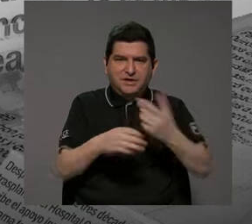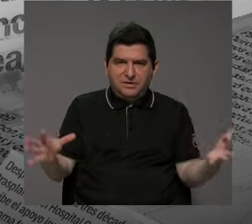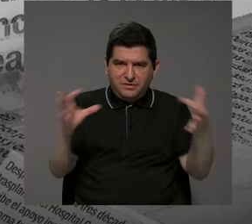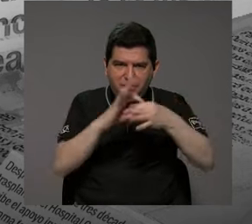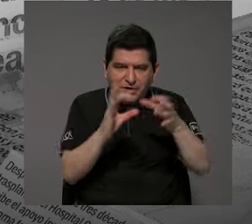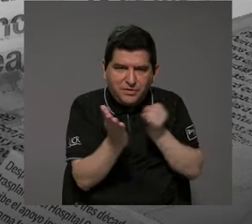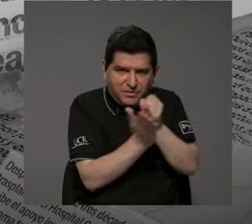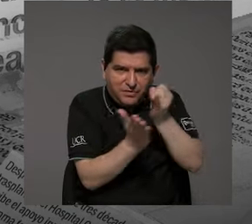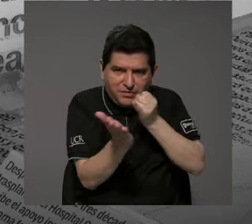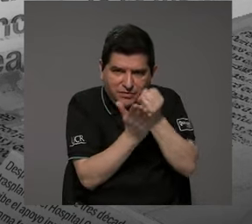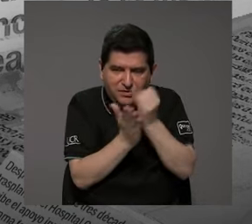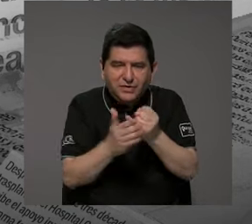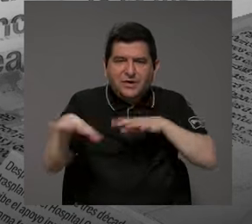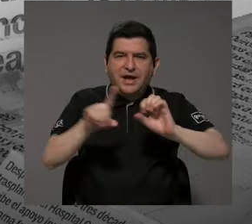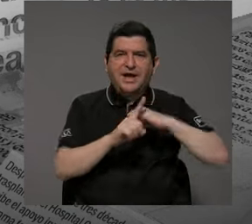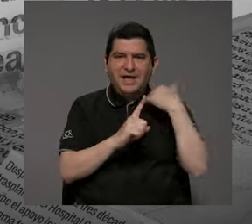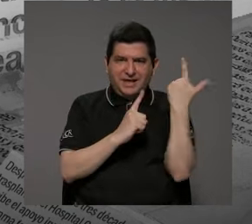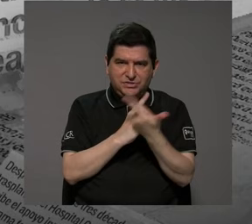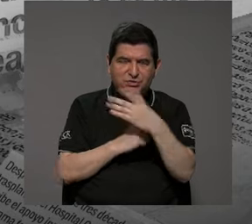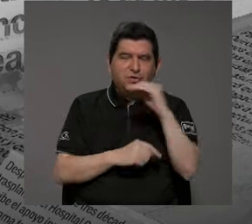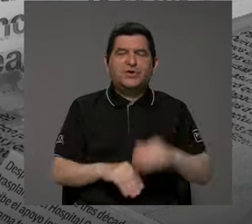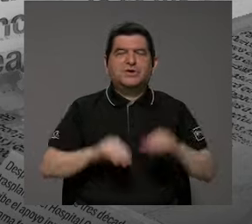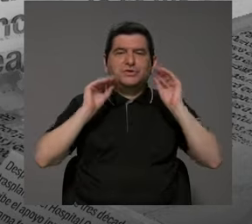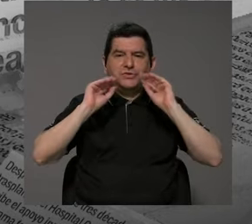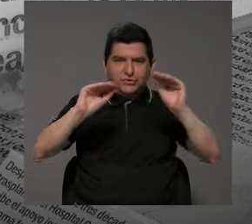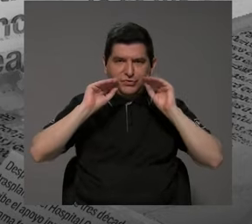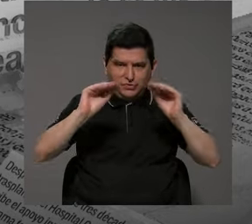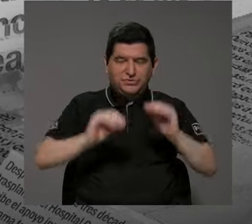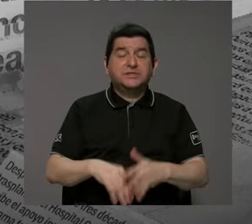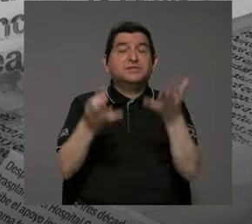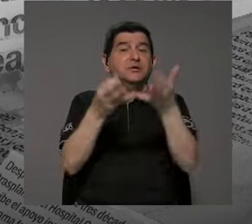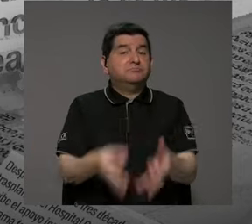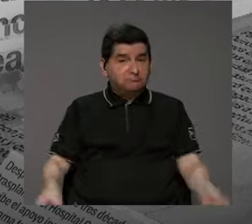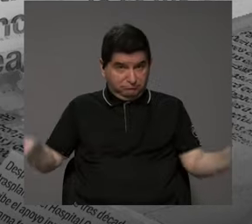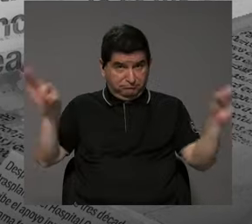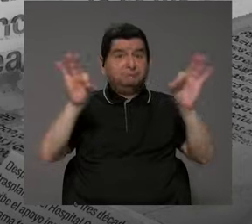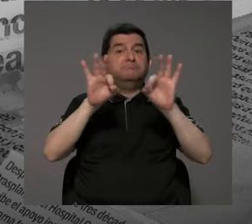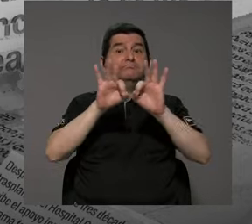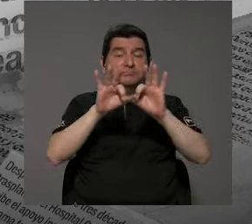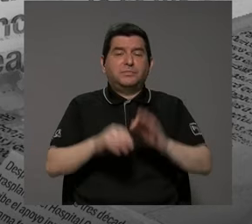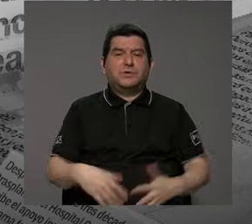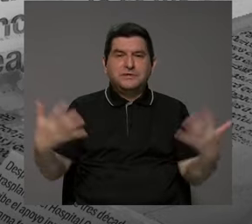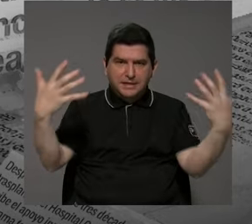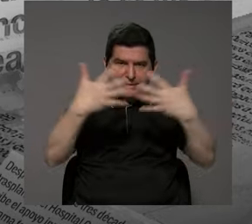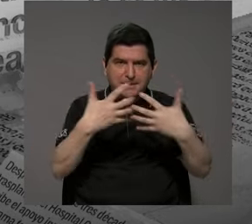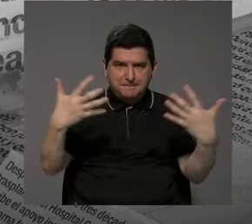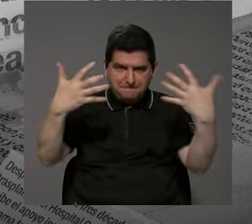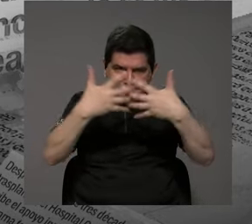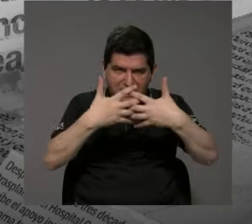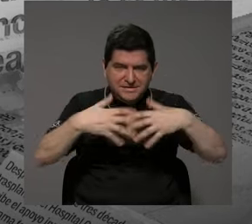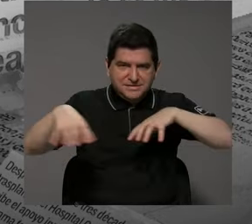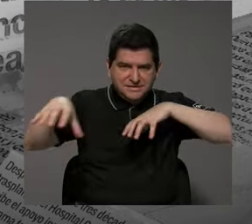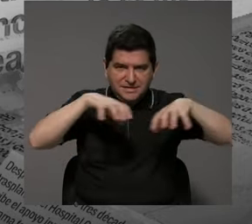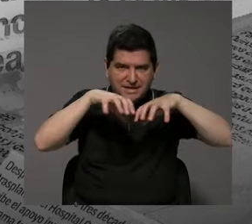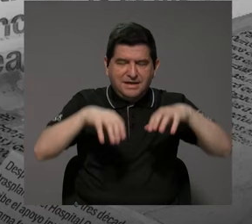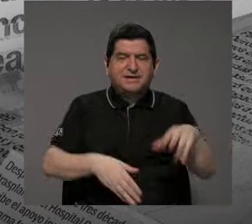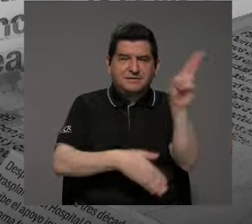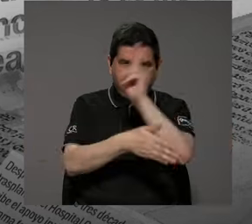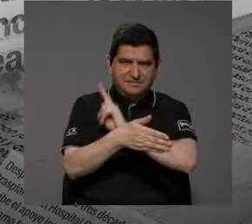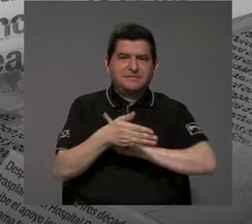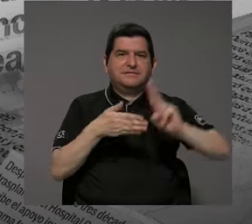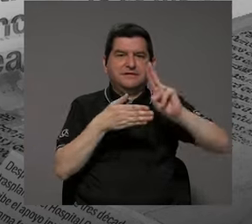investigación haciendo acción social y haciendo docencia también porque eso es muy importante Esa esa mezcla de de las actividades sustantivas de la